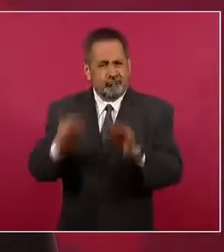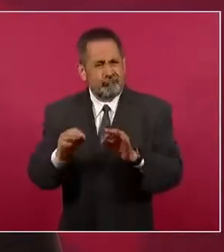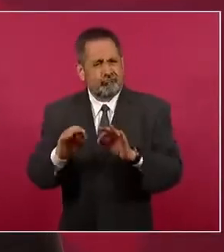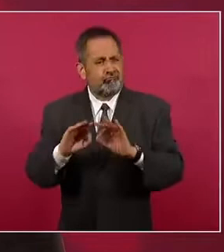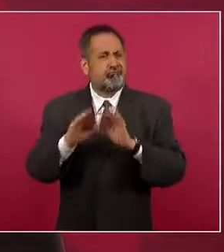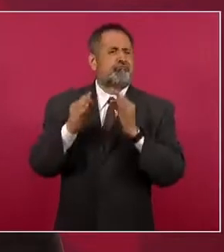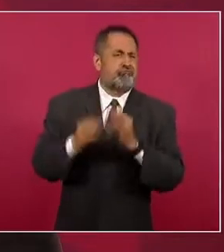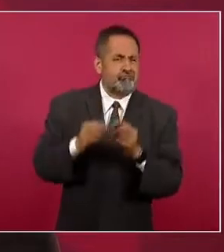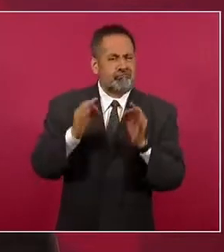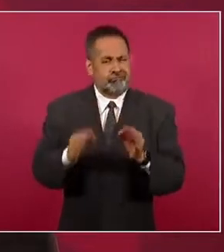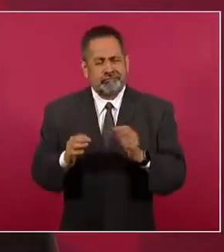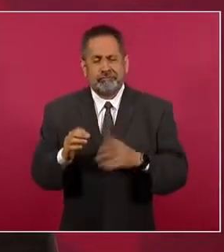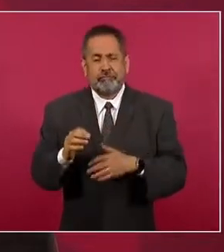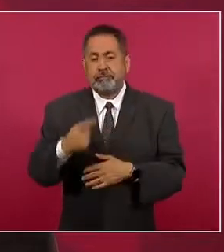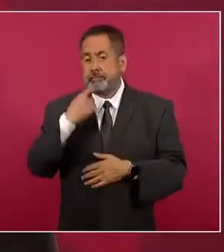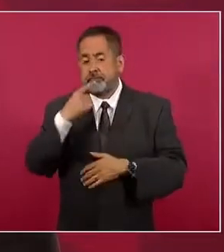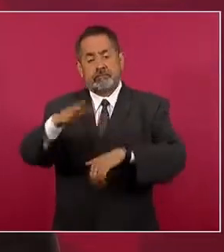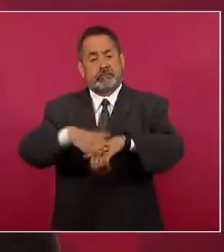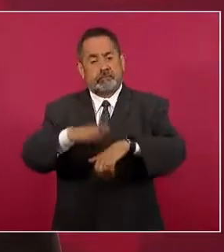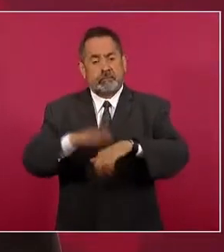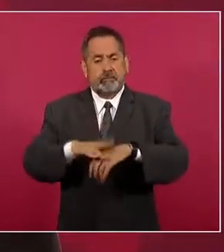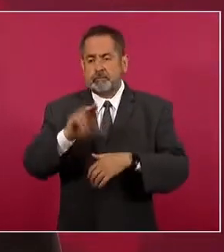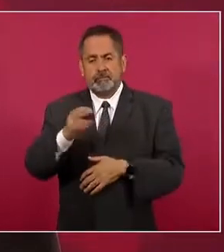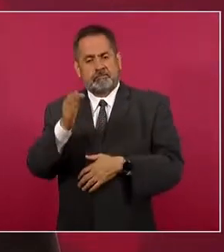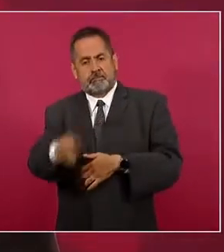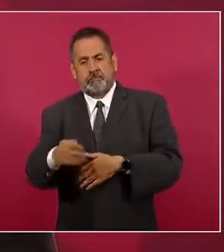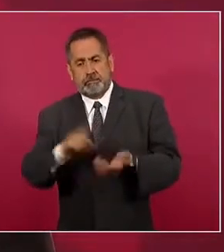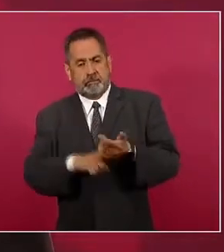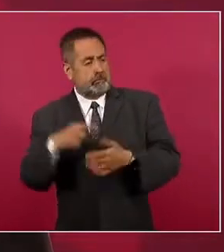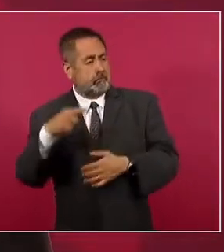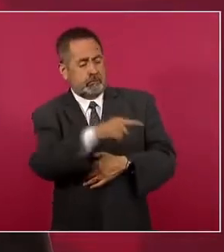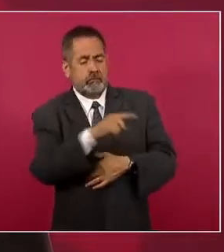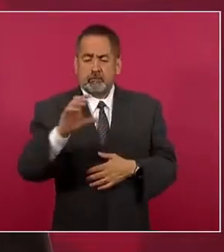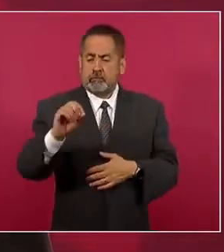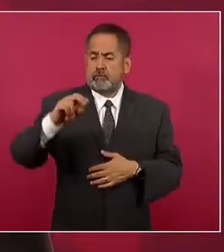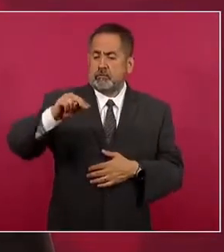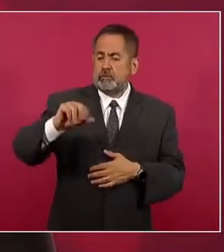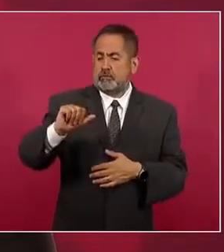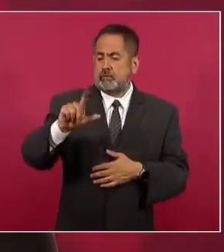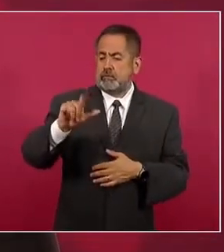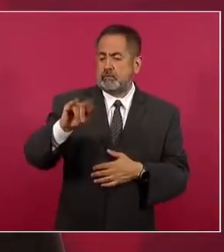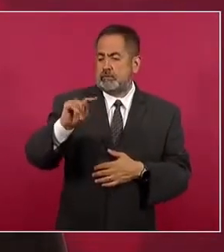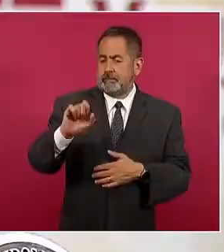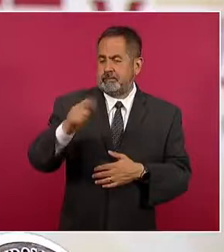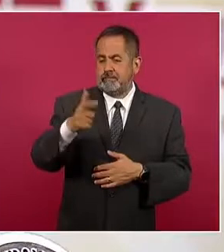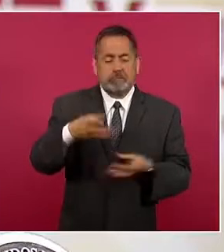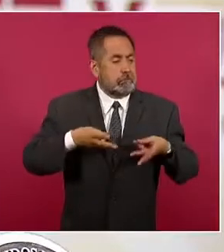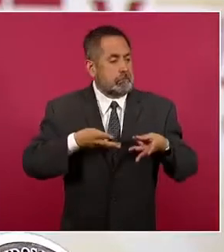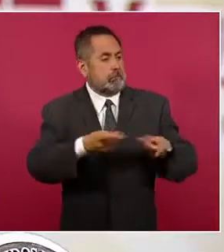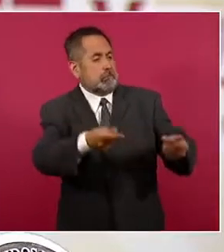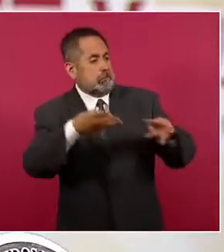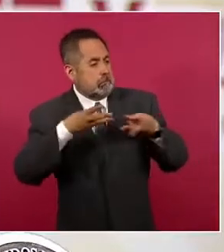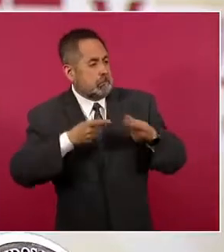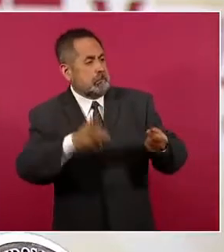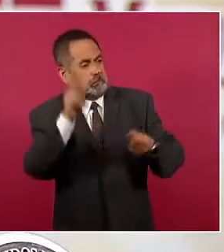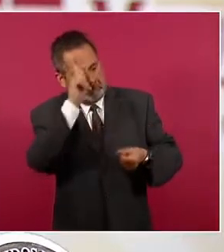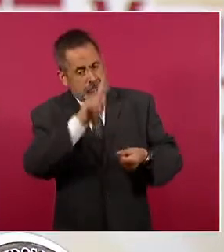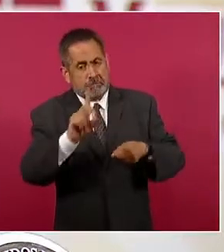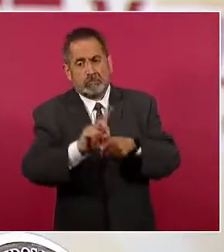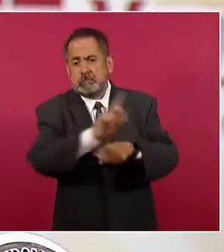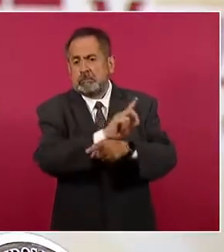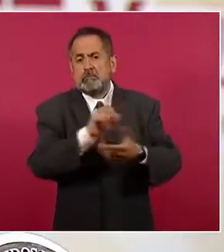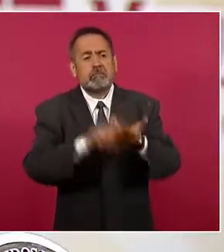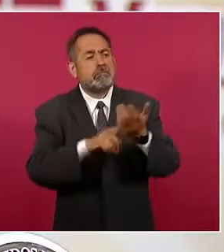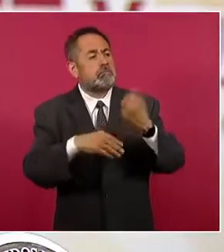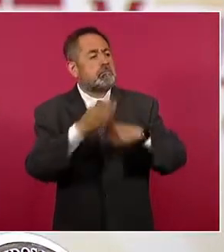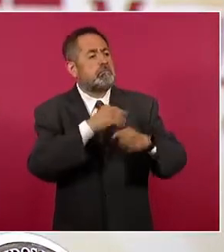Sin embargo, lo decimos alto y claro, no aceptamos que la CONALITEC siga gastando el dinero público como lo realiza desde los años 90